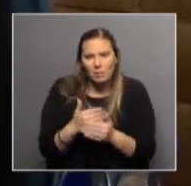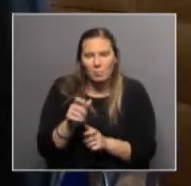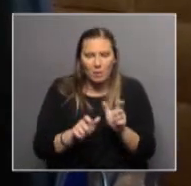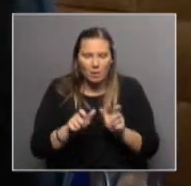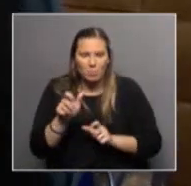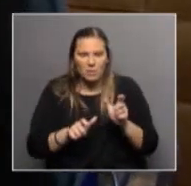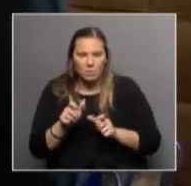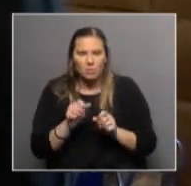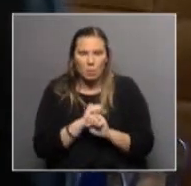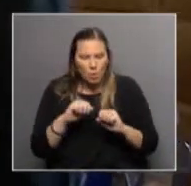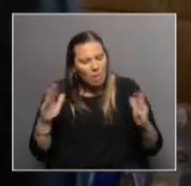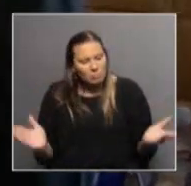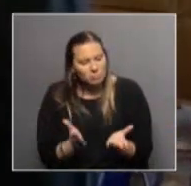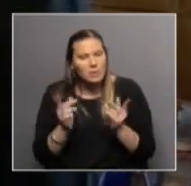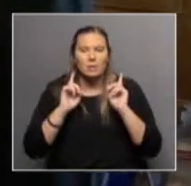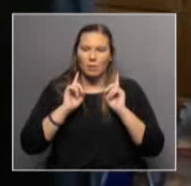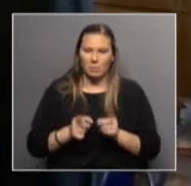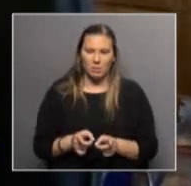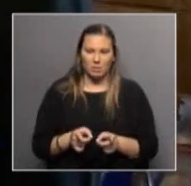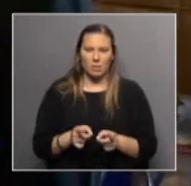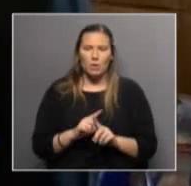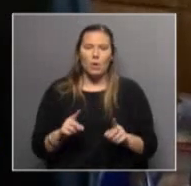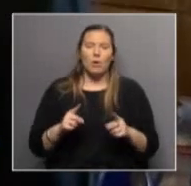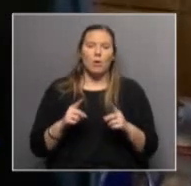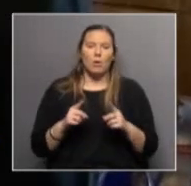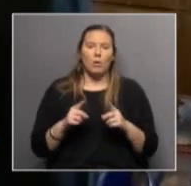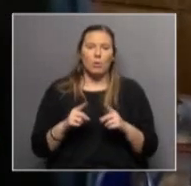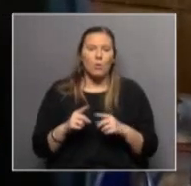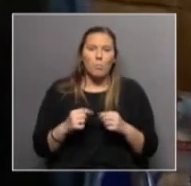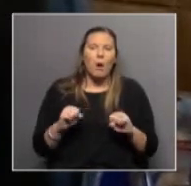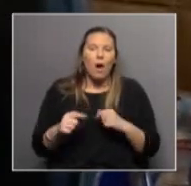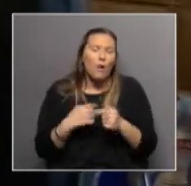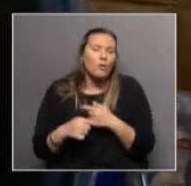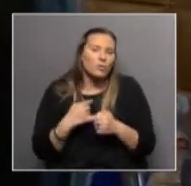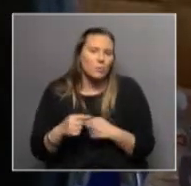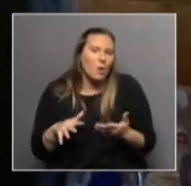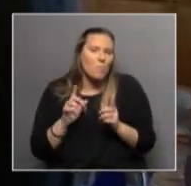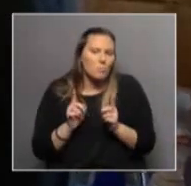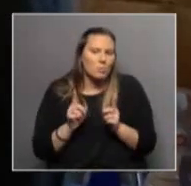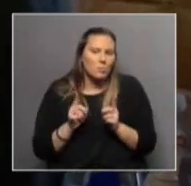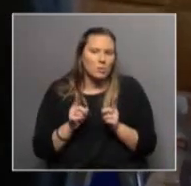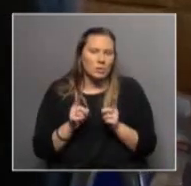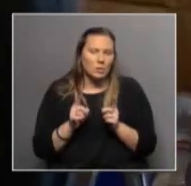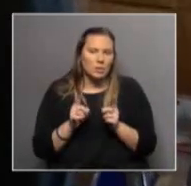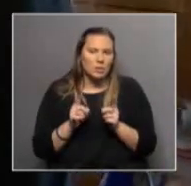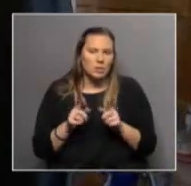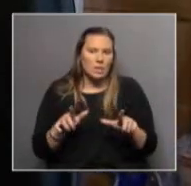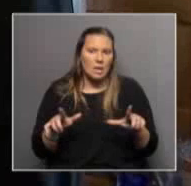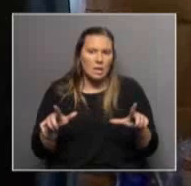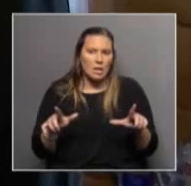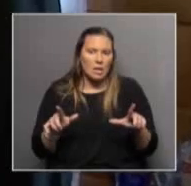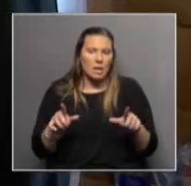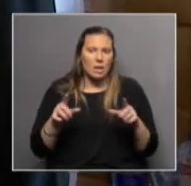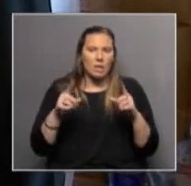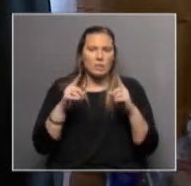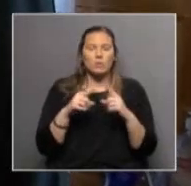gente adelante, no se quede estancado en un lugar. Sí, la imagen esa de